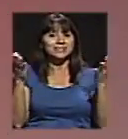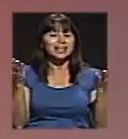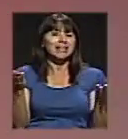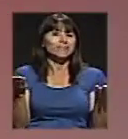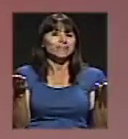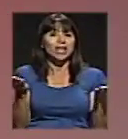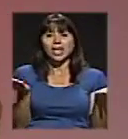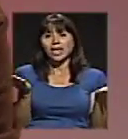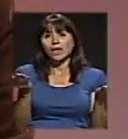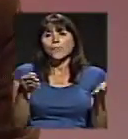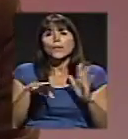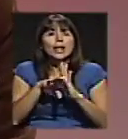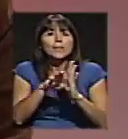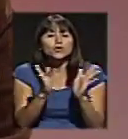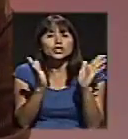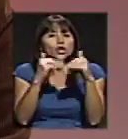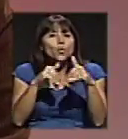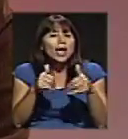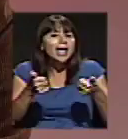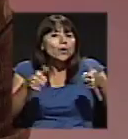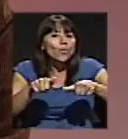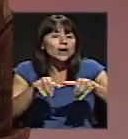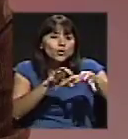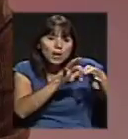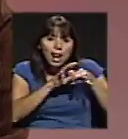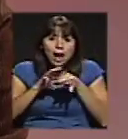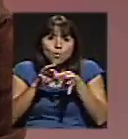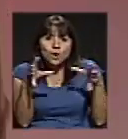podemos seguir nosotros impulsando